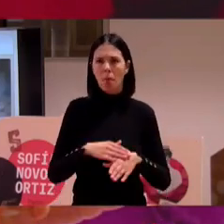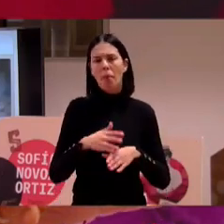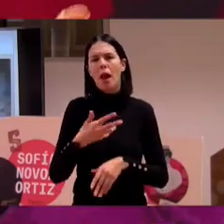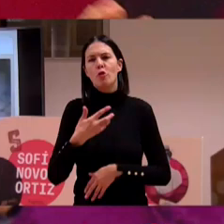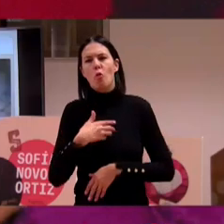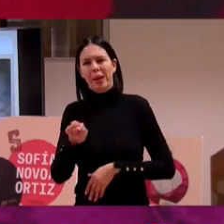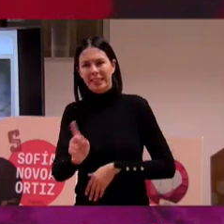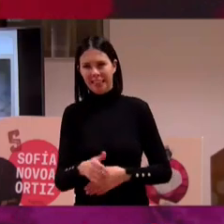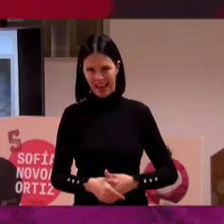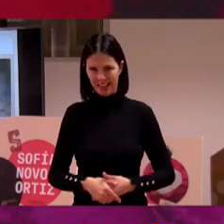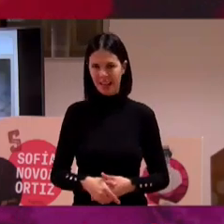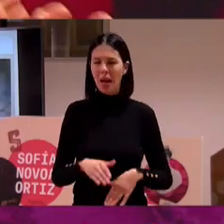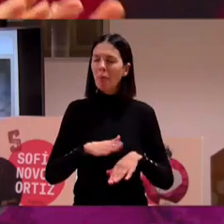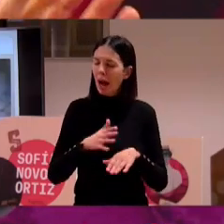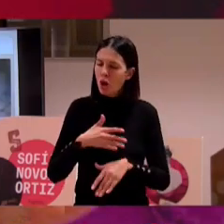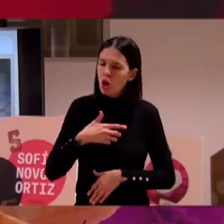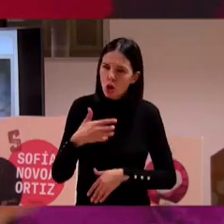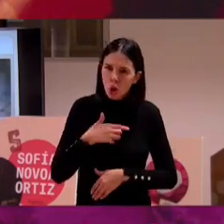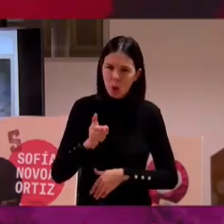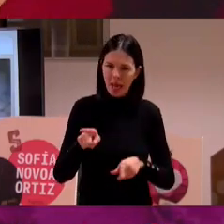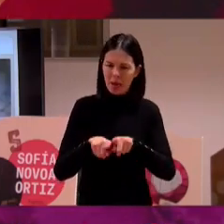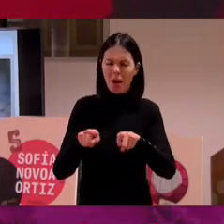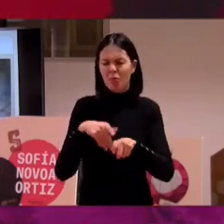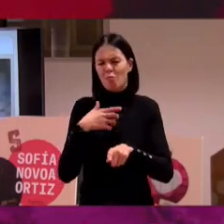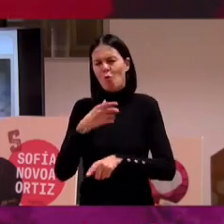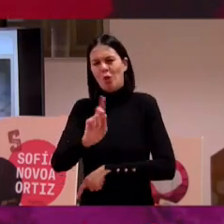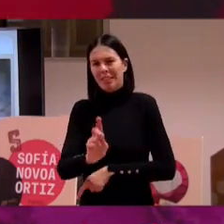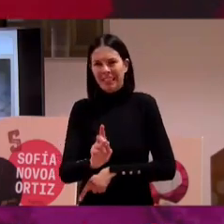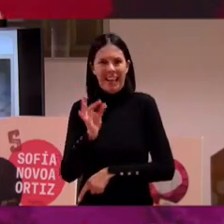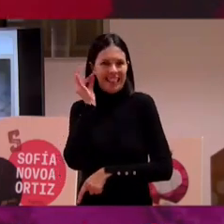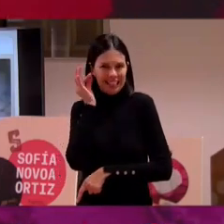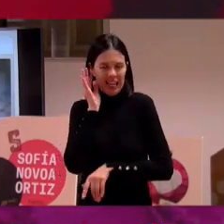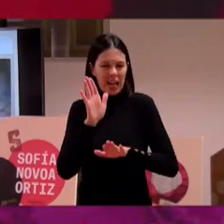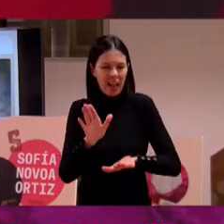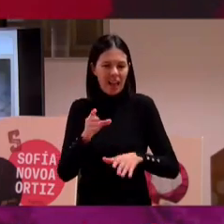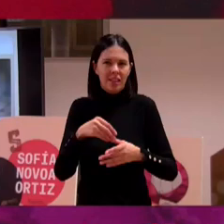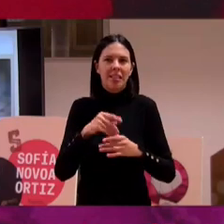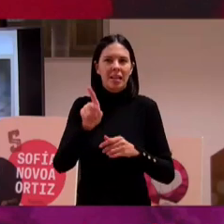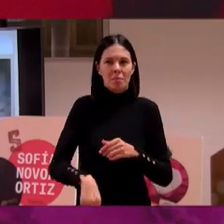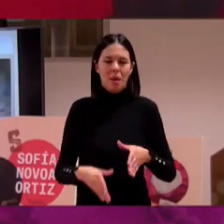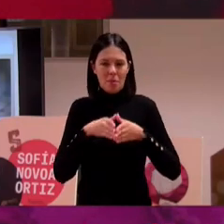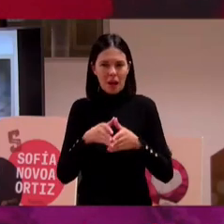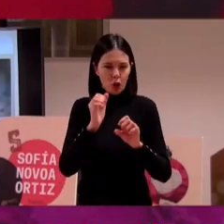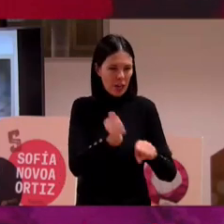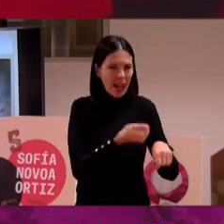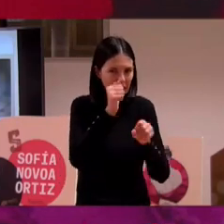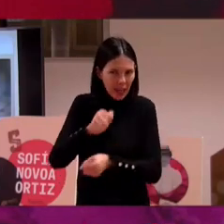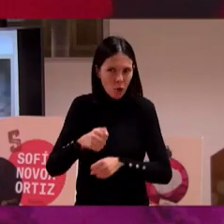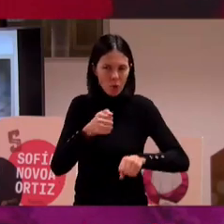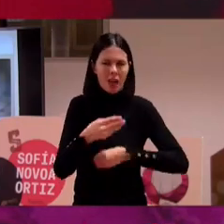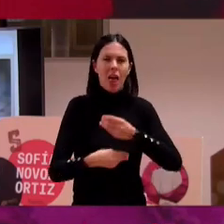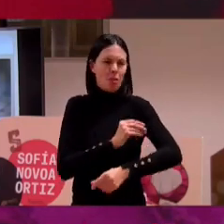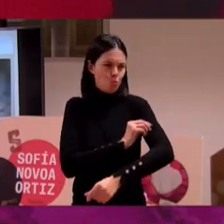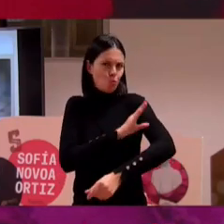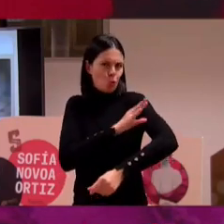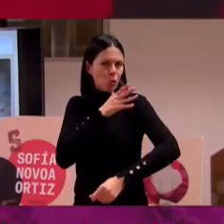Cada verán, ¿no? Claro, para que non lle molestaran os irmãos. Bueno, ela tiña ali, tiña o seu remo tamén, para remar e facer músculo, porque o